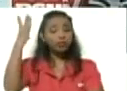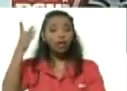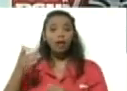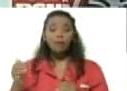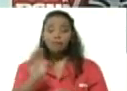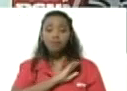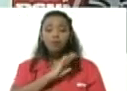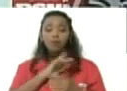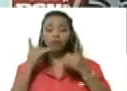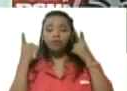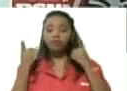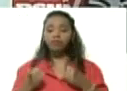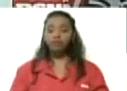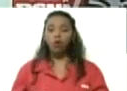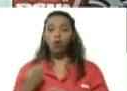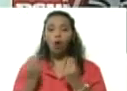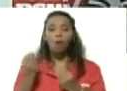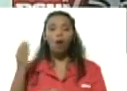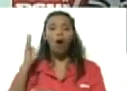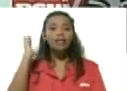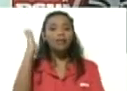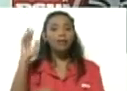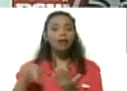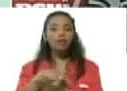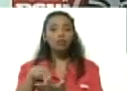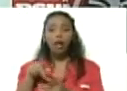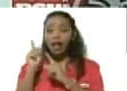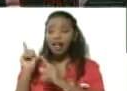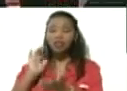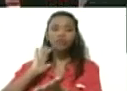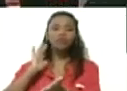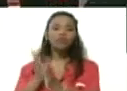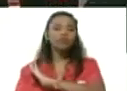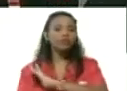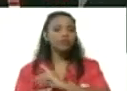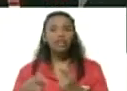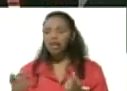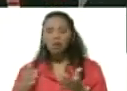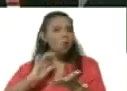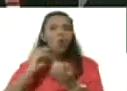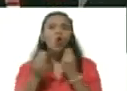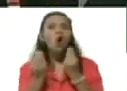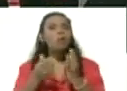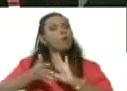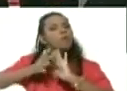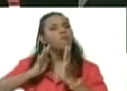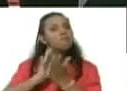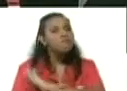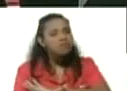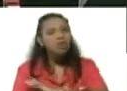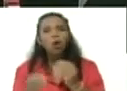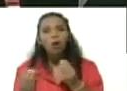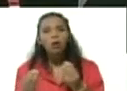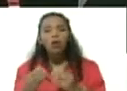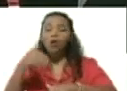es la Asamblea Nacional. Eso se acaba, ¿saben con qué se acaba eso? Con